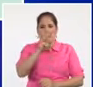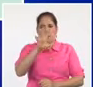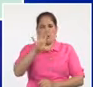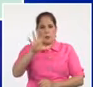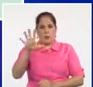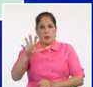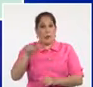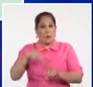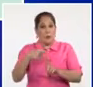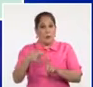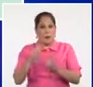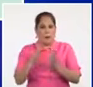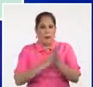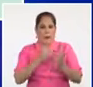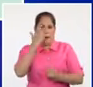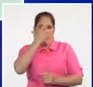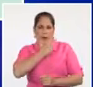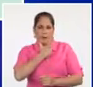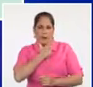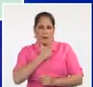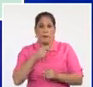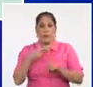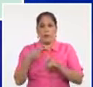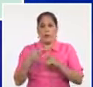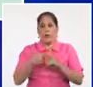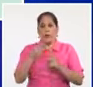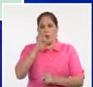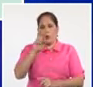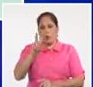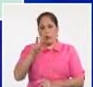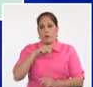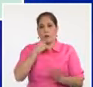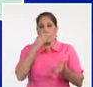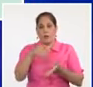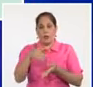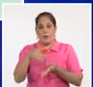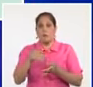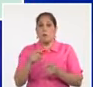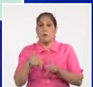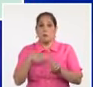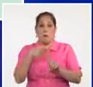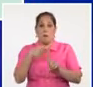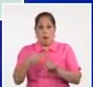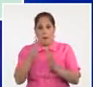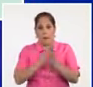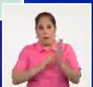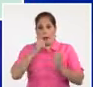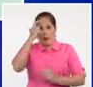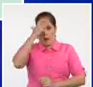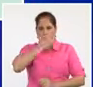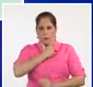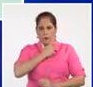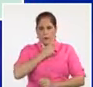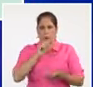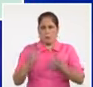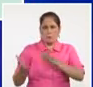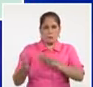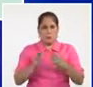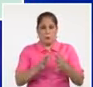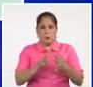4355 más que abril y 82 fallecidos más que el mes de abril, se promediaron ya